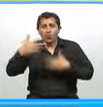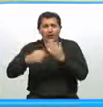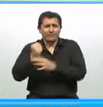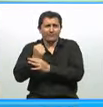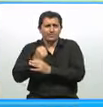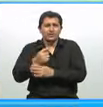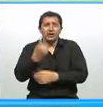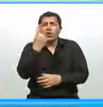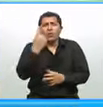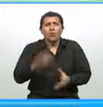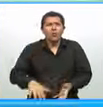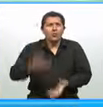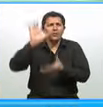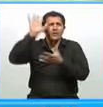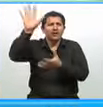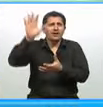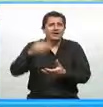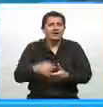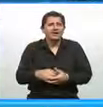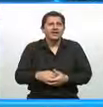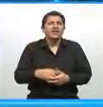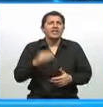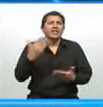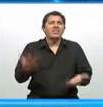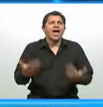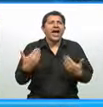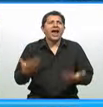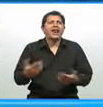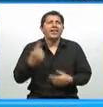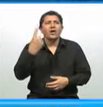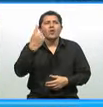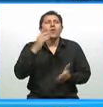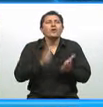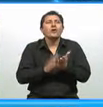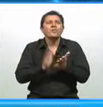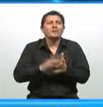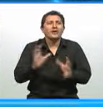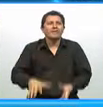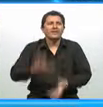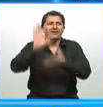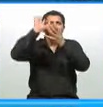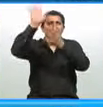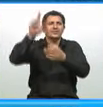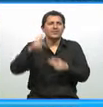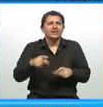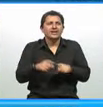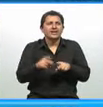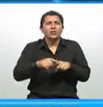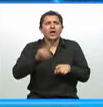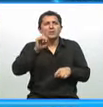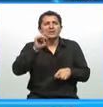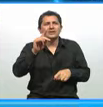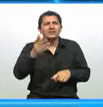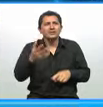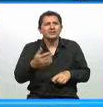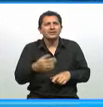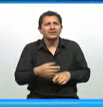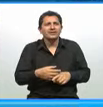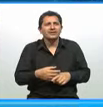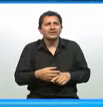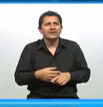digas que no te vas a animar, por favor. Dale, Matías, vamos, Matías, un intento. Dale, dale, dale, dale, Matías. Línea, como si fuese el 21, por favor, no Matías, te mira nadie.